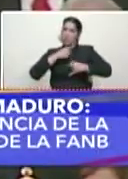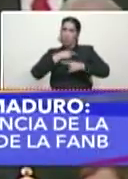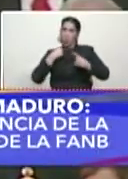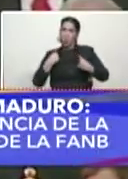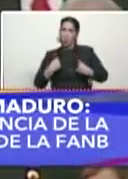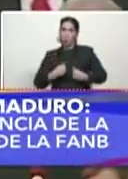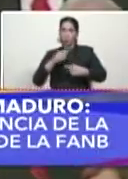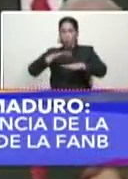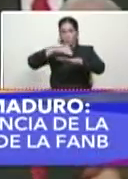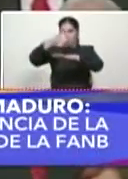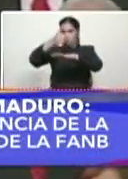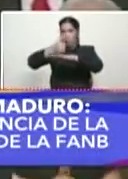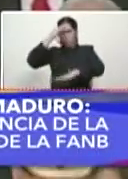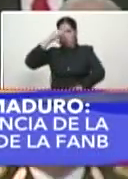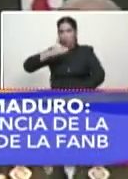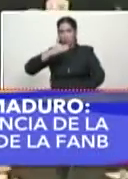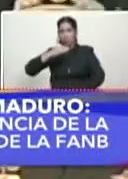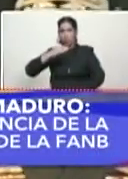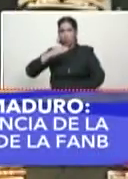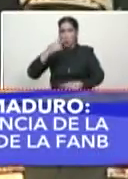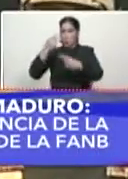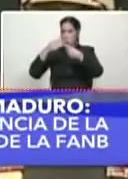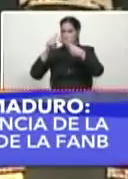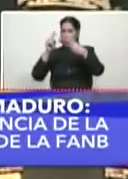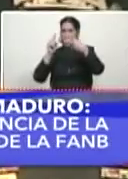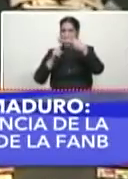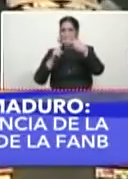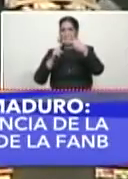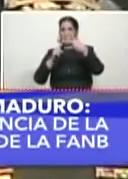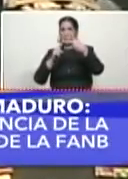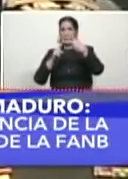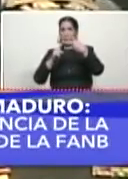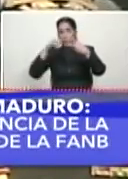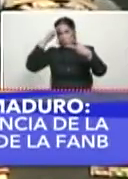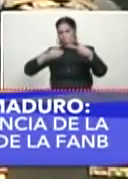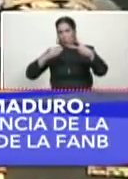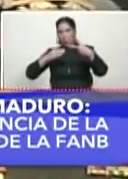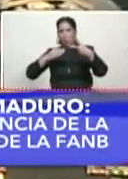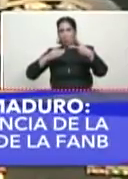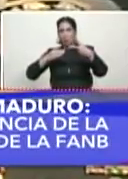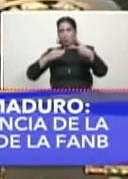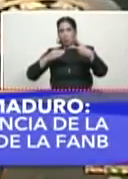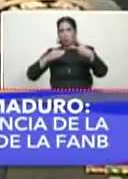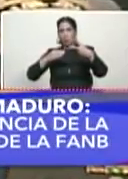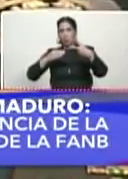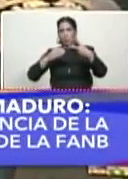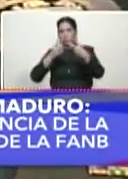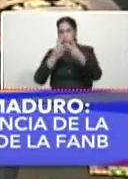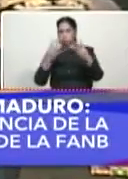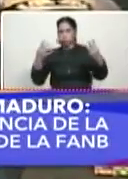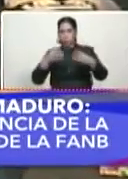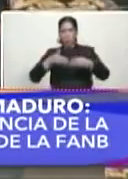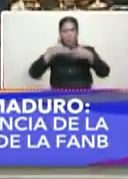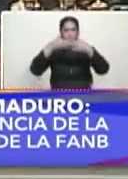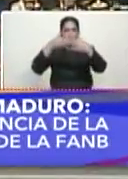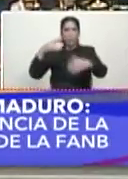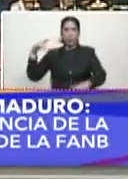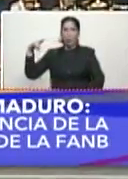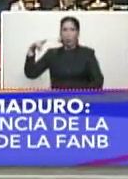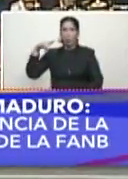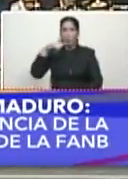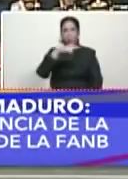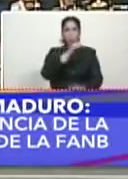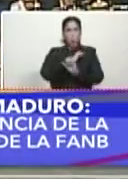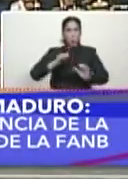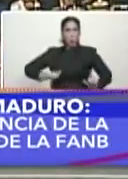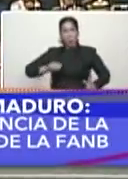en jefe Padrino, almirante en jefe Ceballos, comandantes del ejército, la Armada, la Aviación, la Guardia